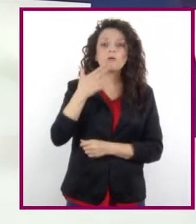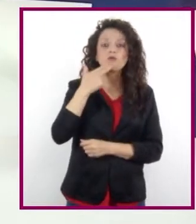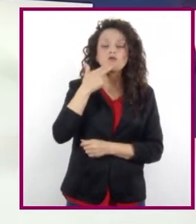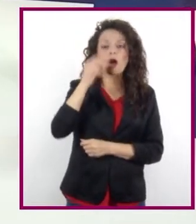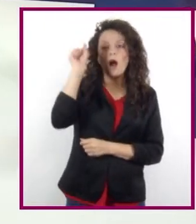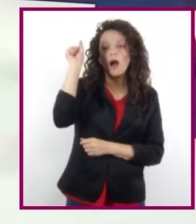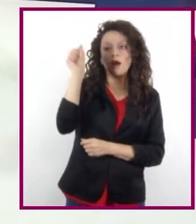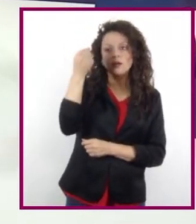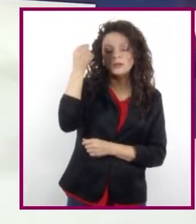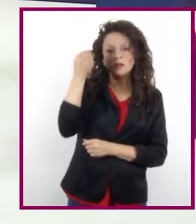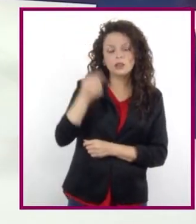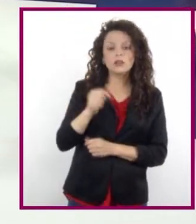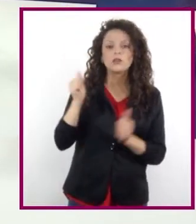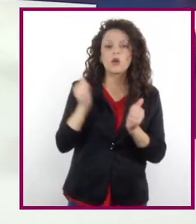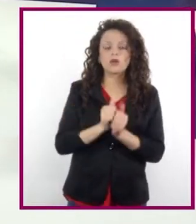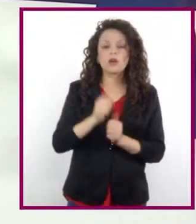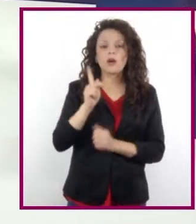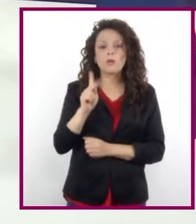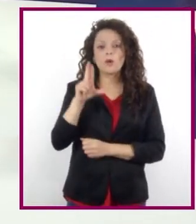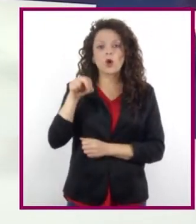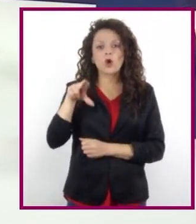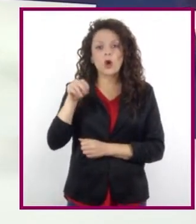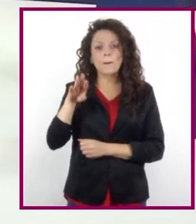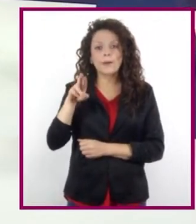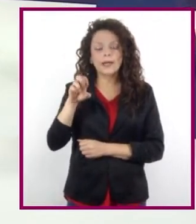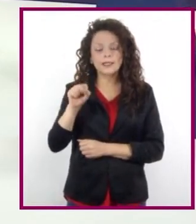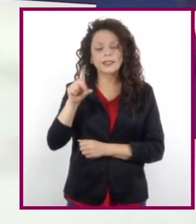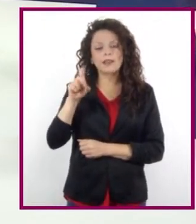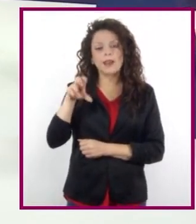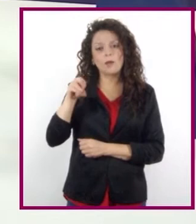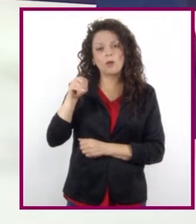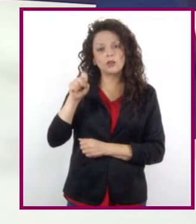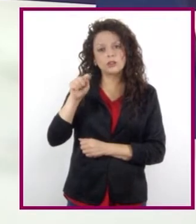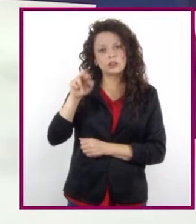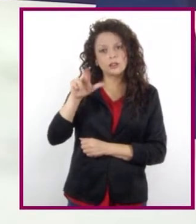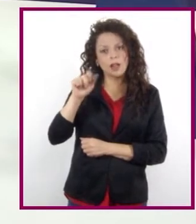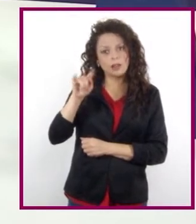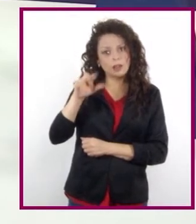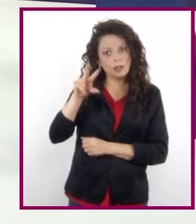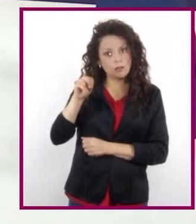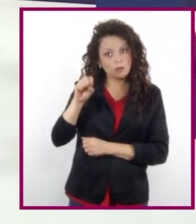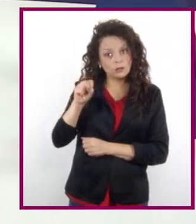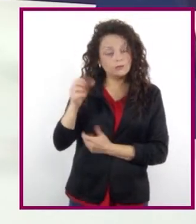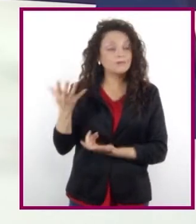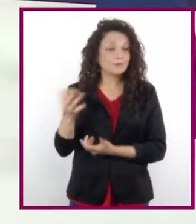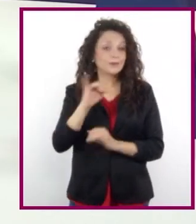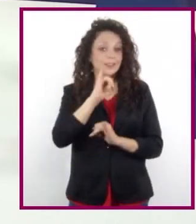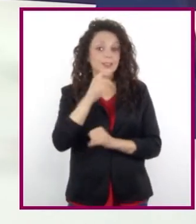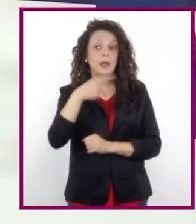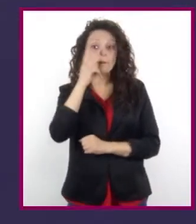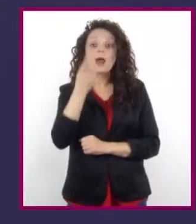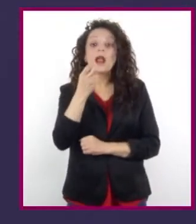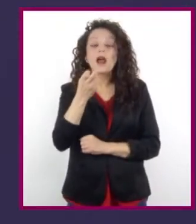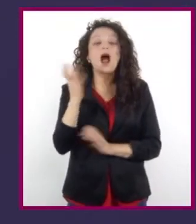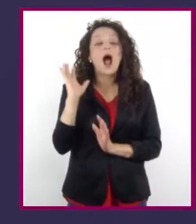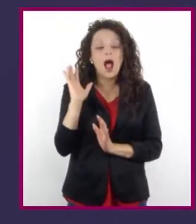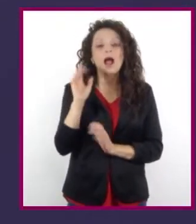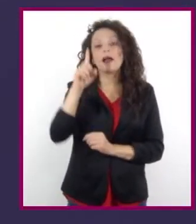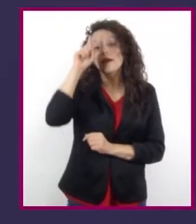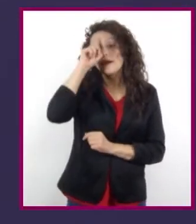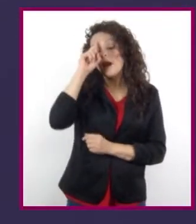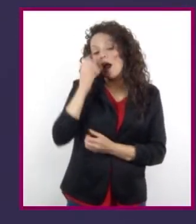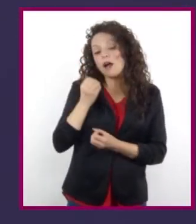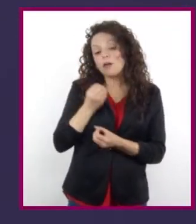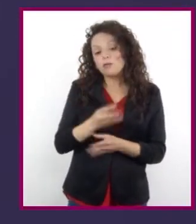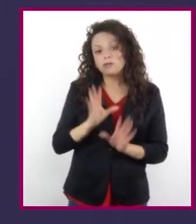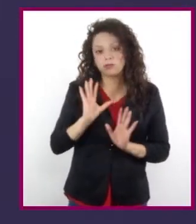en los pronombres demostrativos? Así es, pero debemos tomar en cuenta que es solo una recomendación. El uso